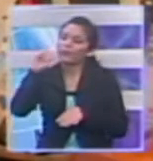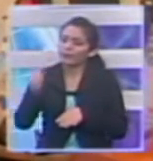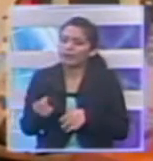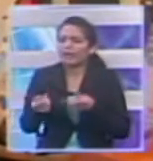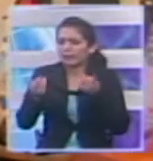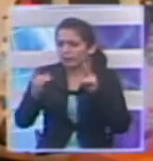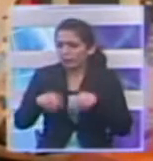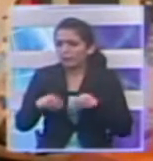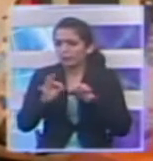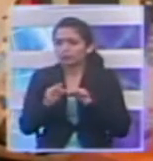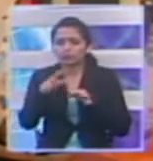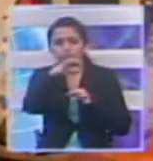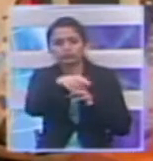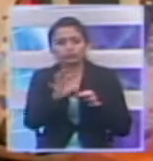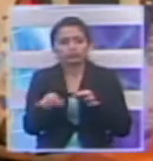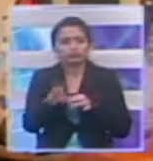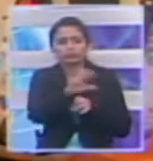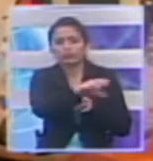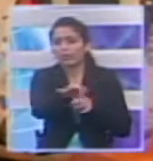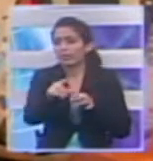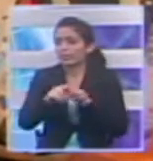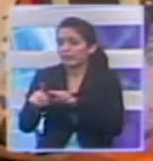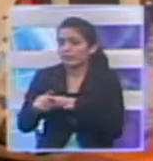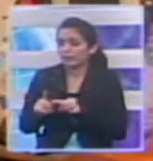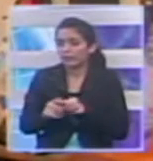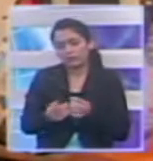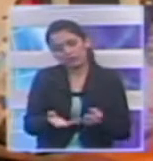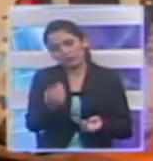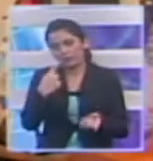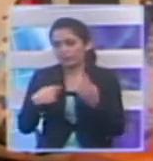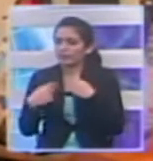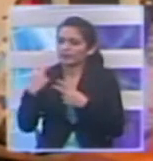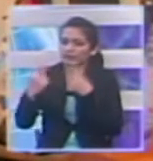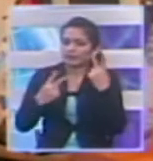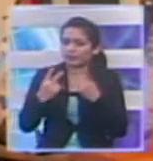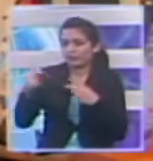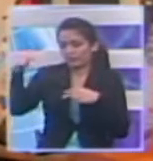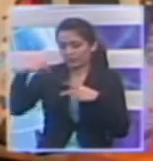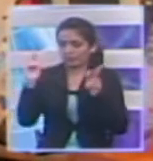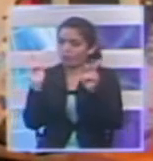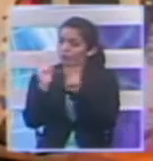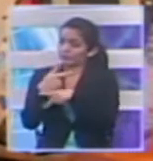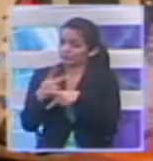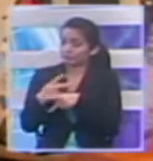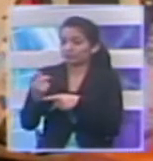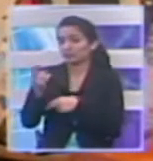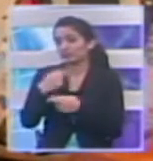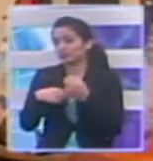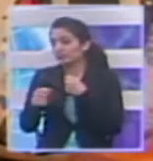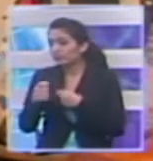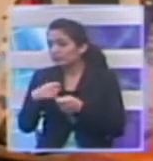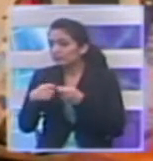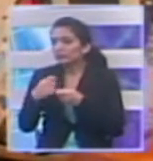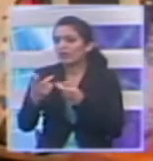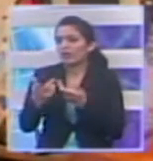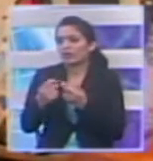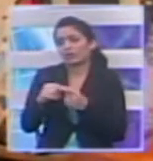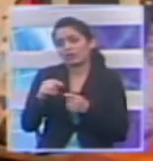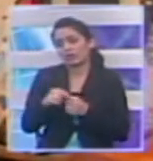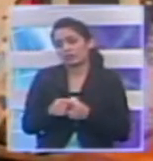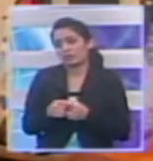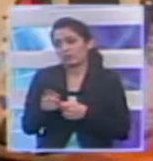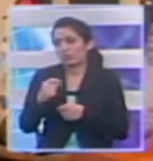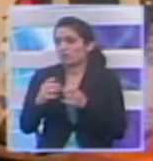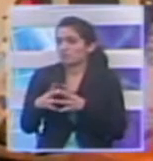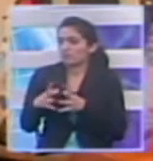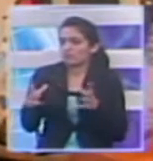alrededores, e inclusive a los que están en otras provincias, ya que somos productores, las ventas se van a realizarse al por mayor y al por menor,